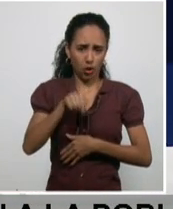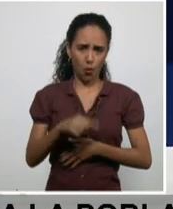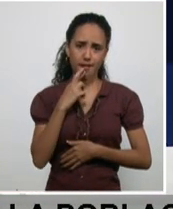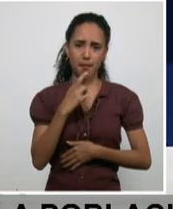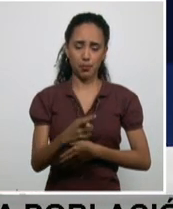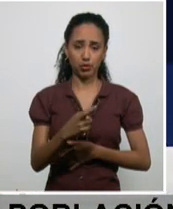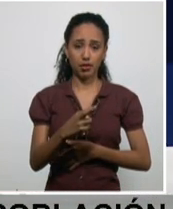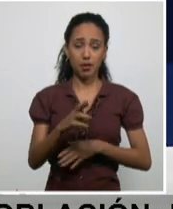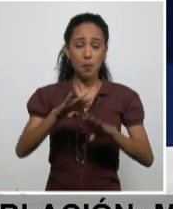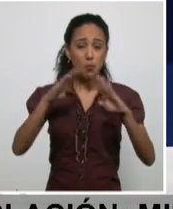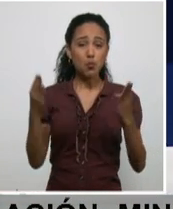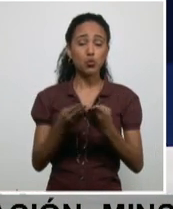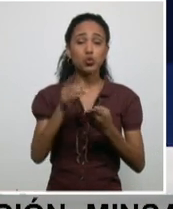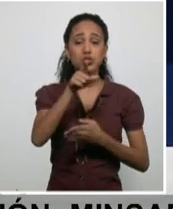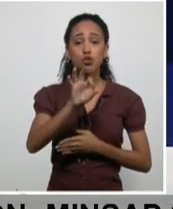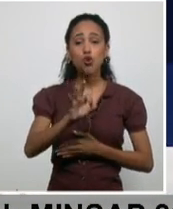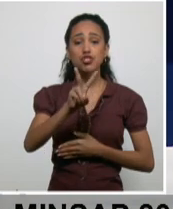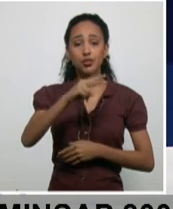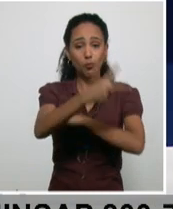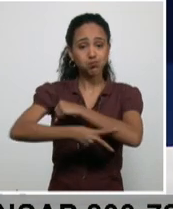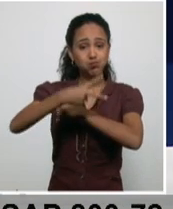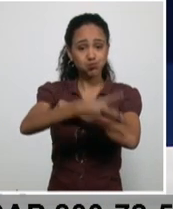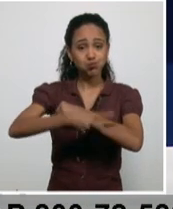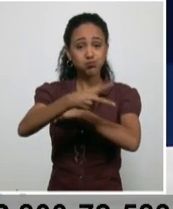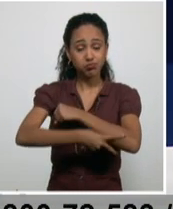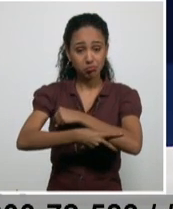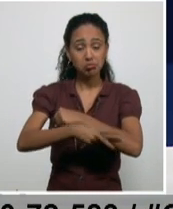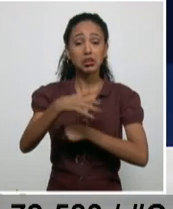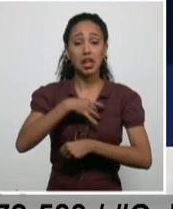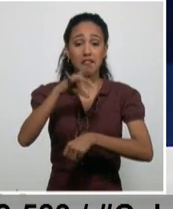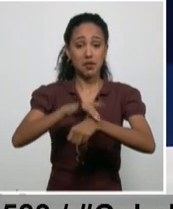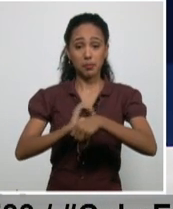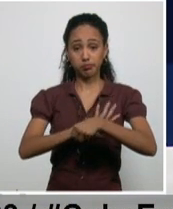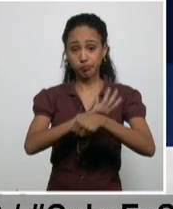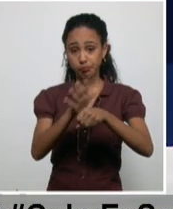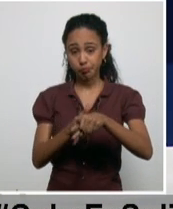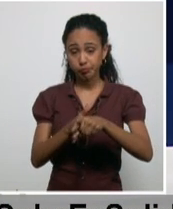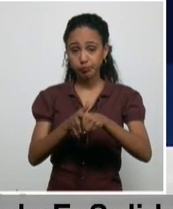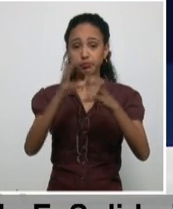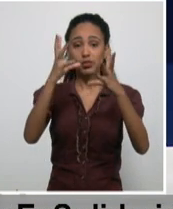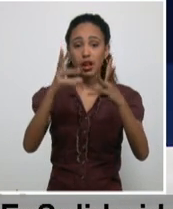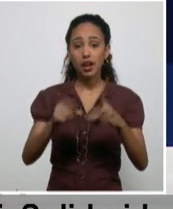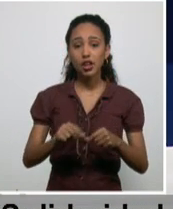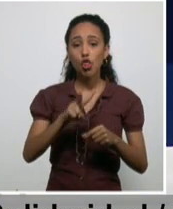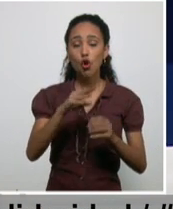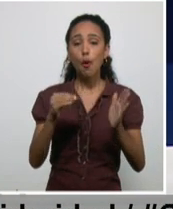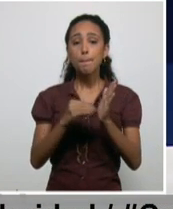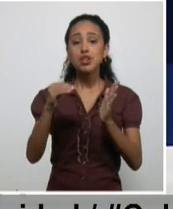con los 182 países que tienen casos de COVID, la cifra de